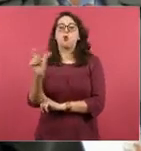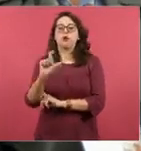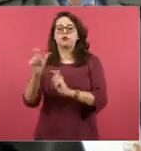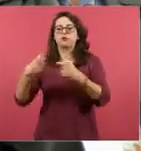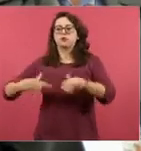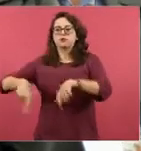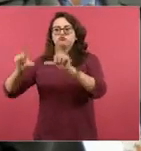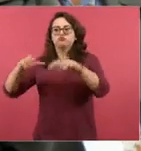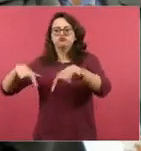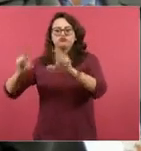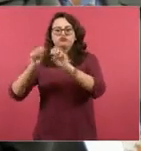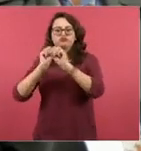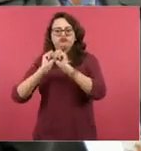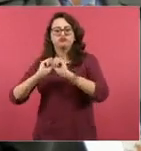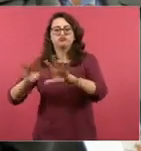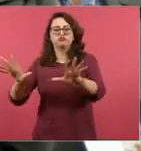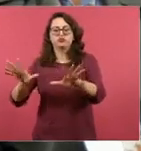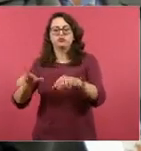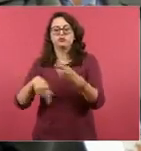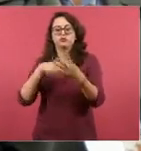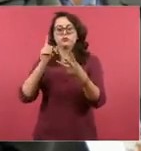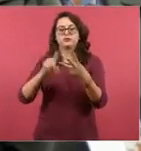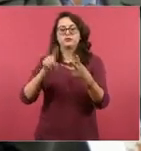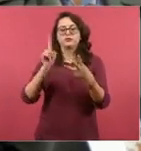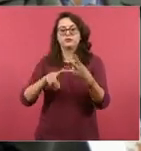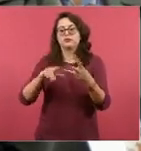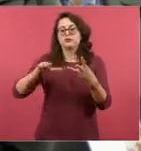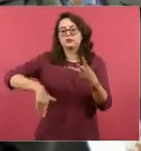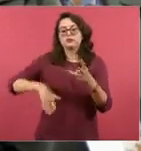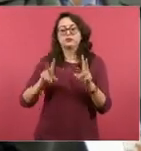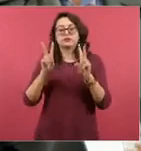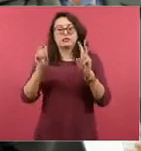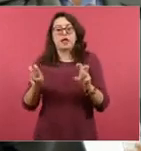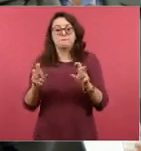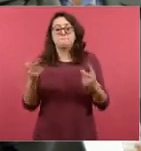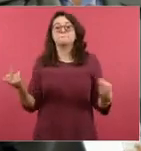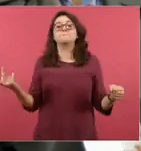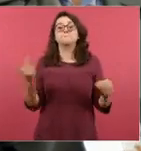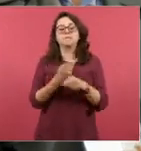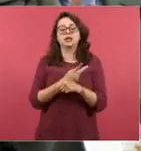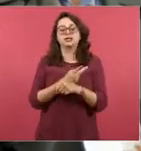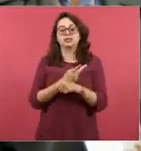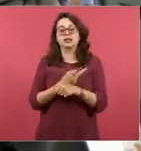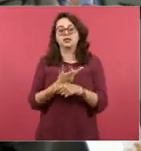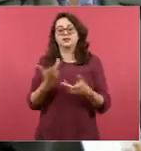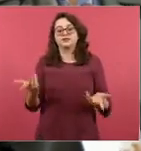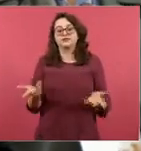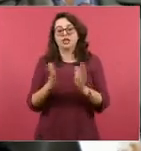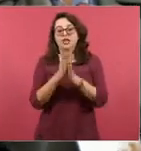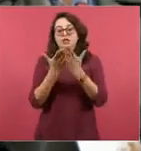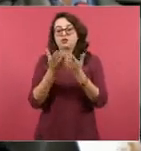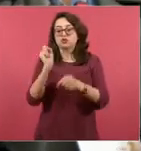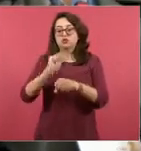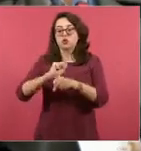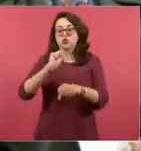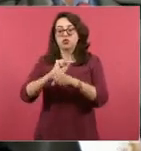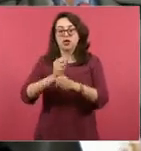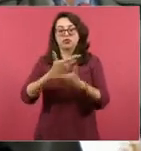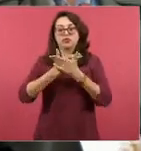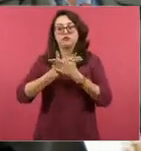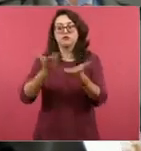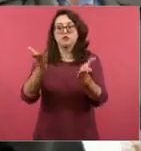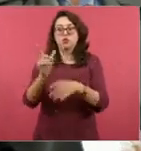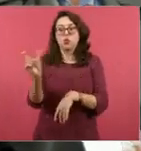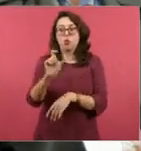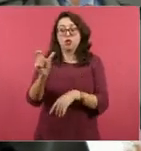conocer, y reiterar pues un poco este tema de qué va a pasar con la distribución de los libros de secundaria, si van a estar a tiempo en las